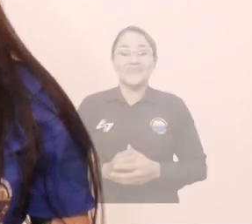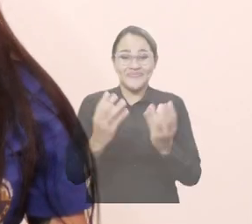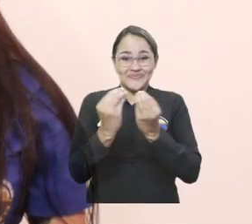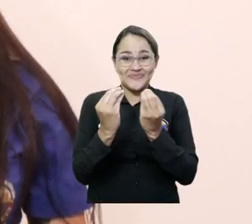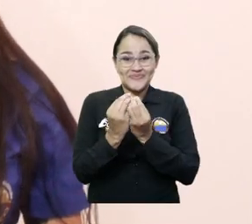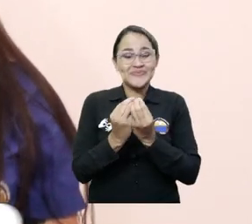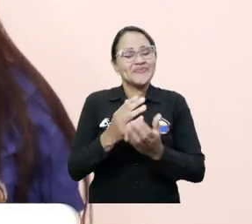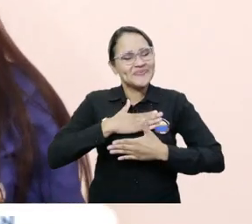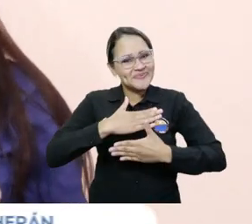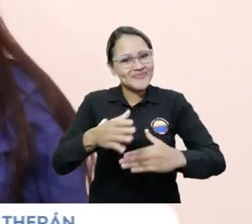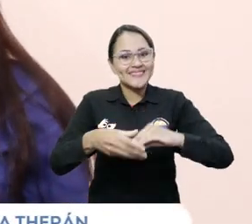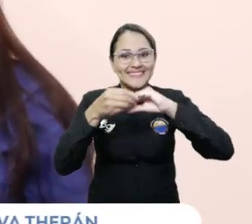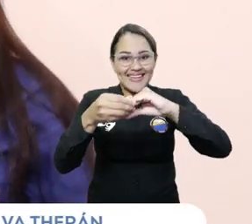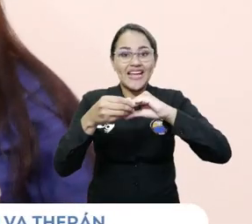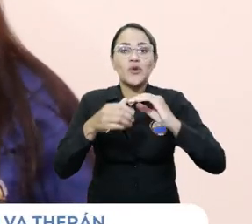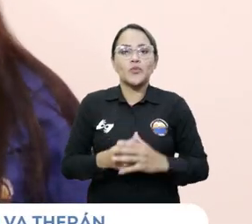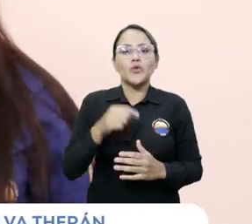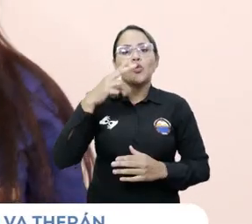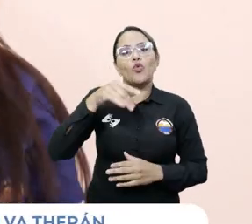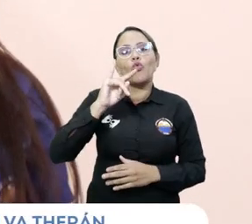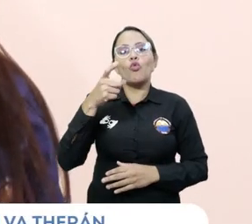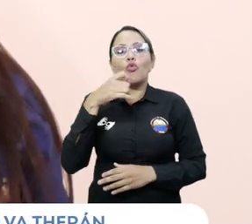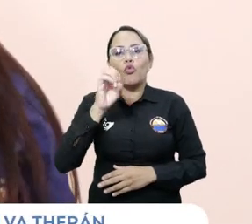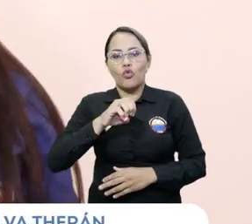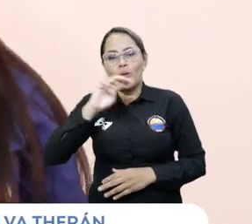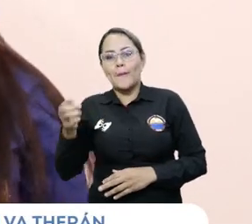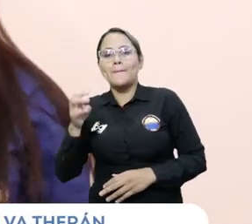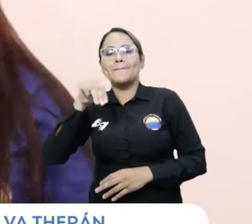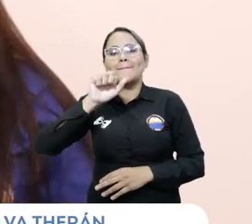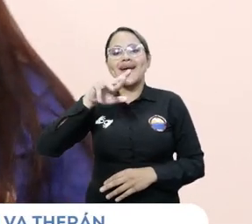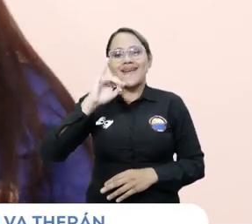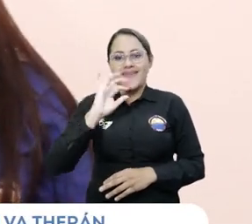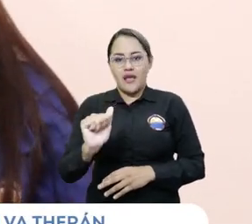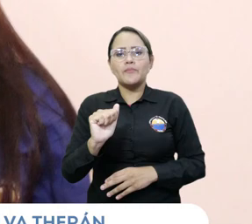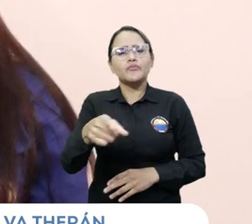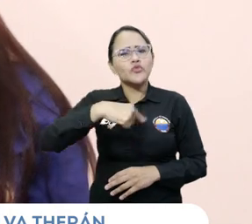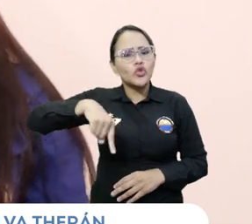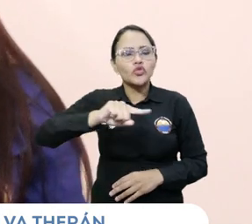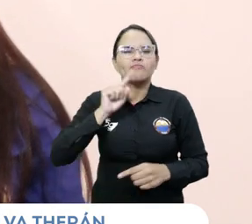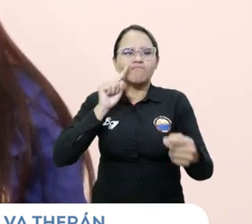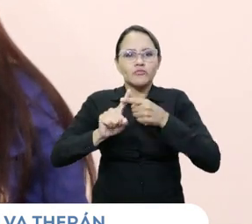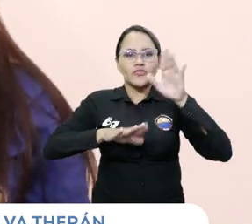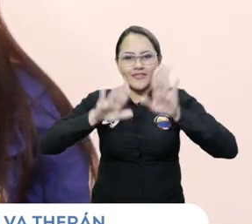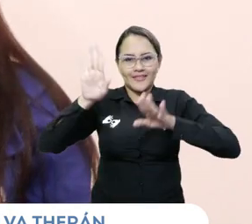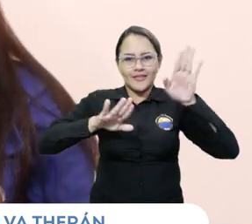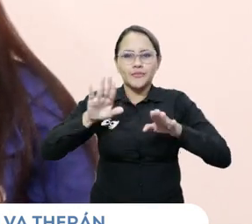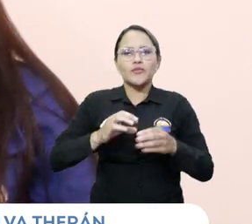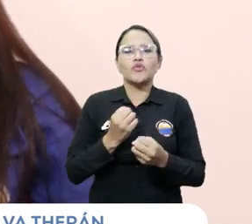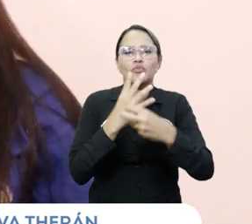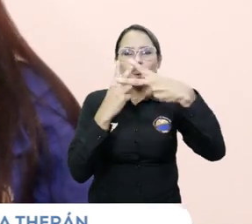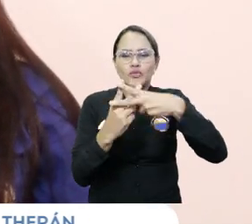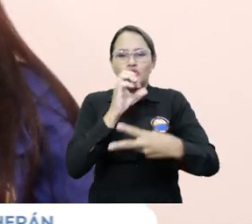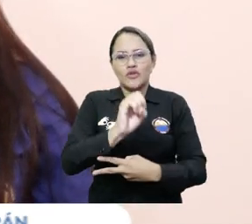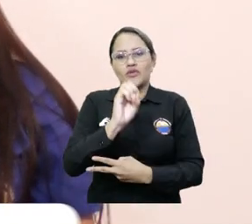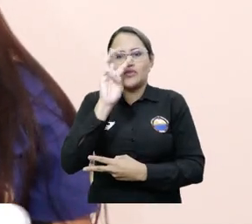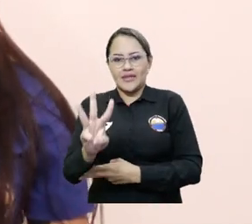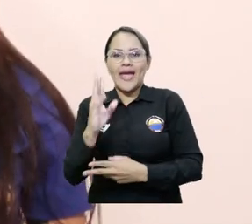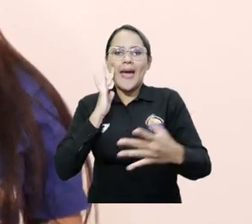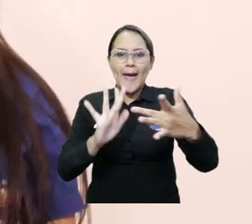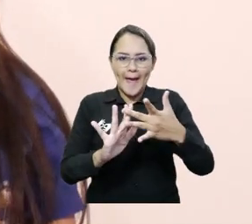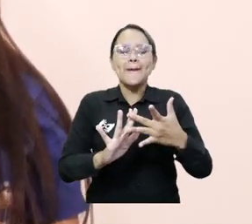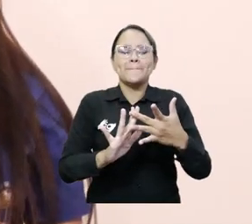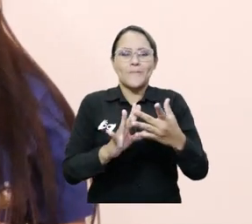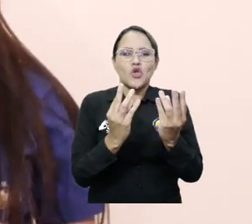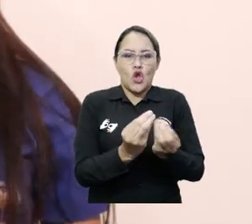Compañeros, gusto en saludarlos. Mi nombre, Hugo Ríos. Mi nombre, María del Mar Silva. Y juntos somos candidatos en la opción 3 al Consejo de Programa de